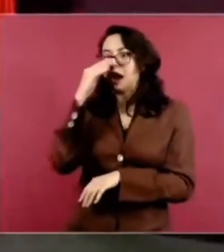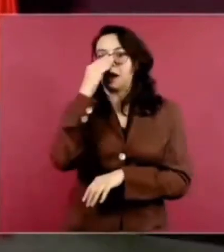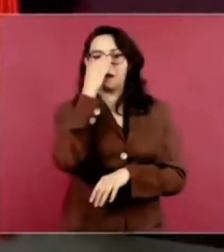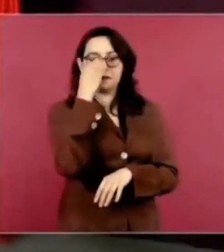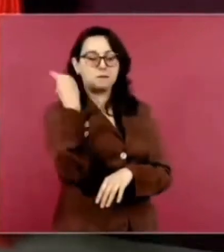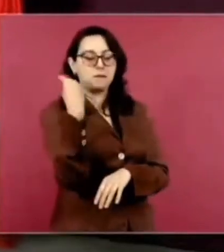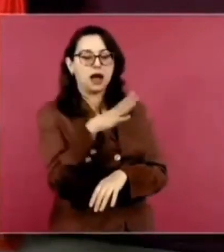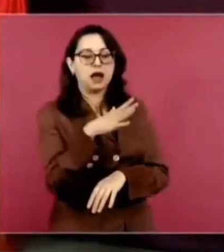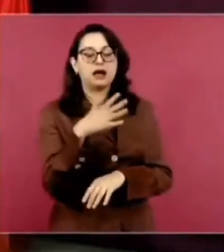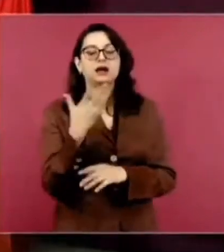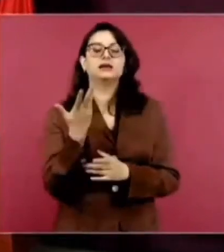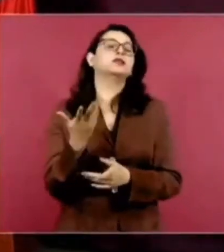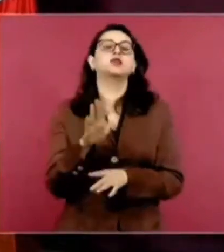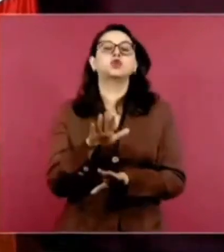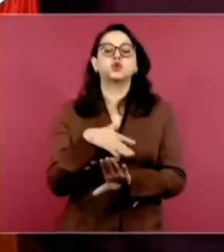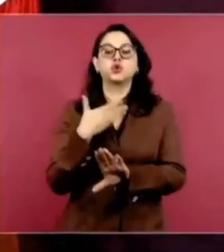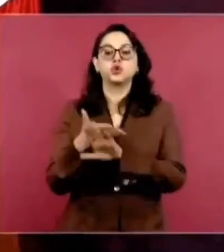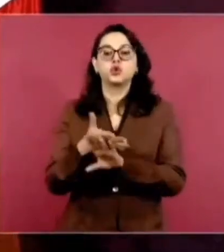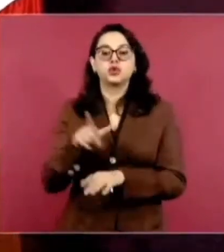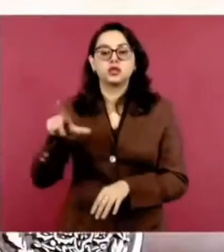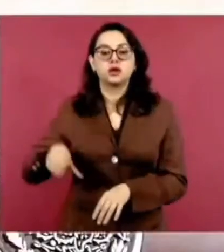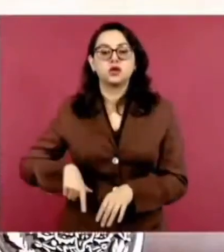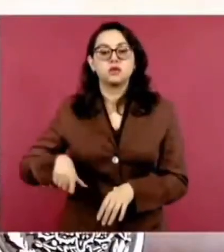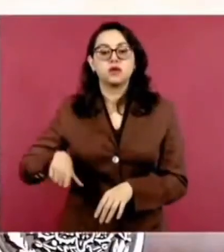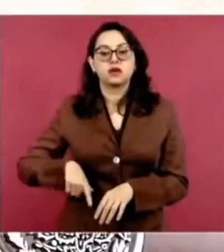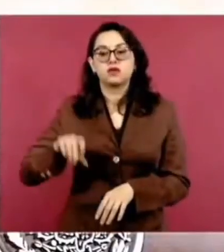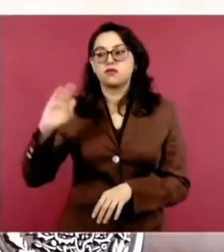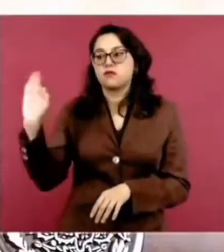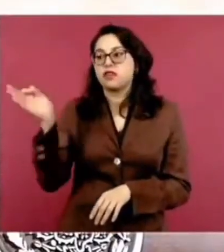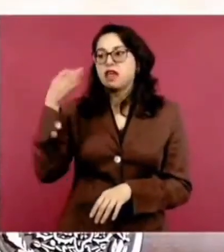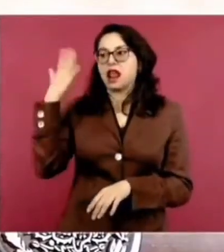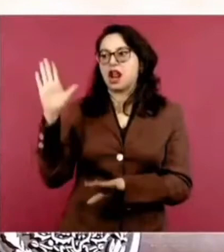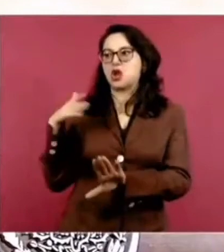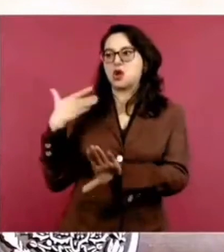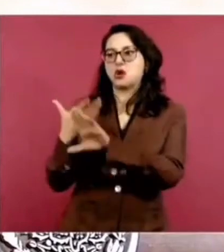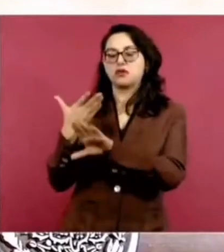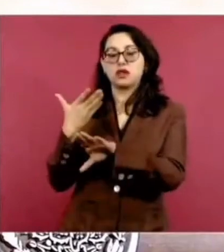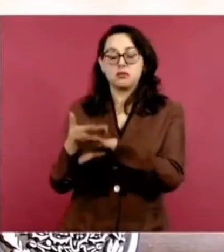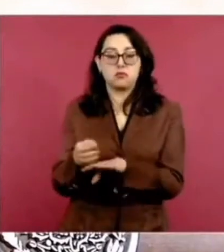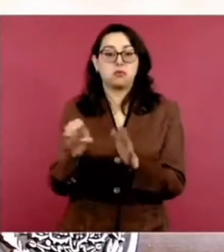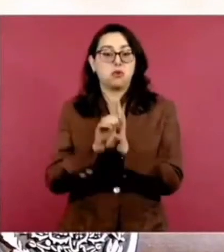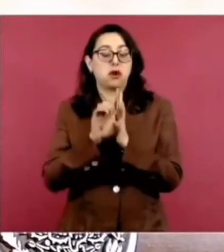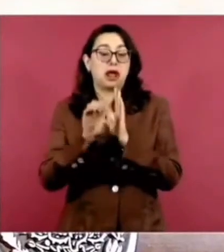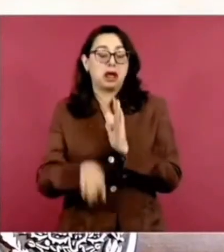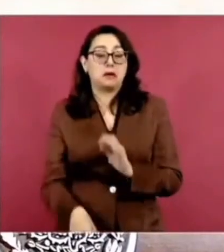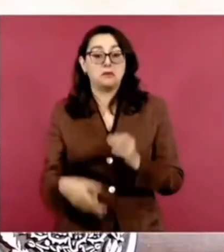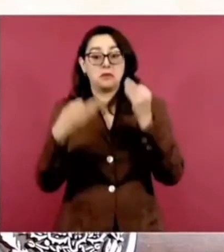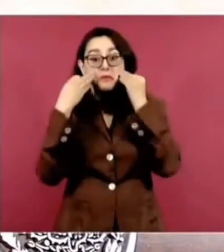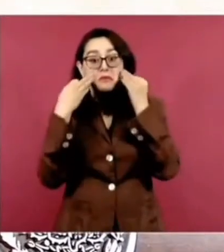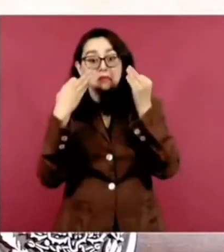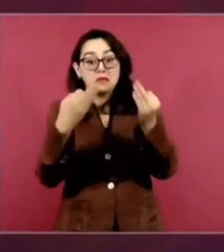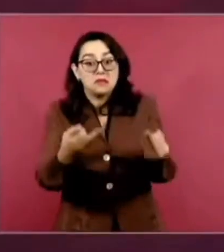gobierno federal de una calle chueca,